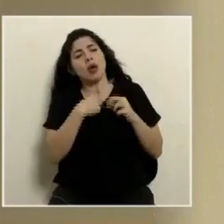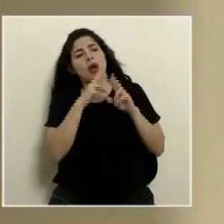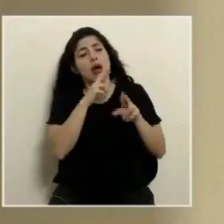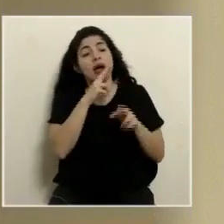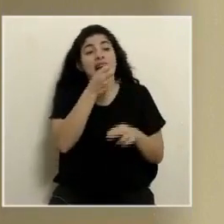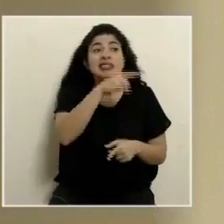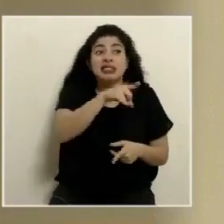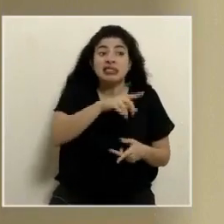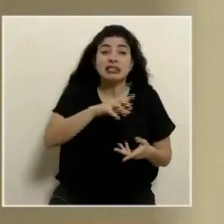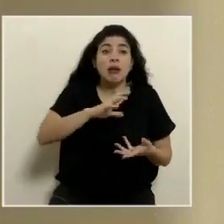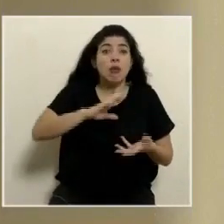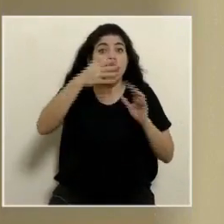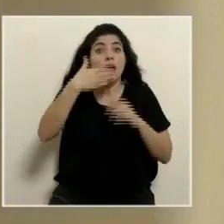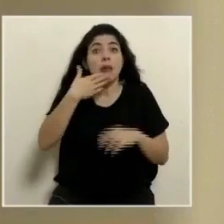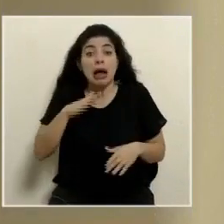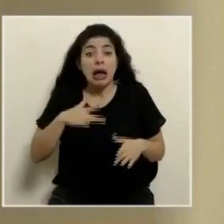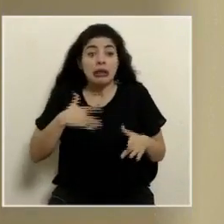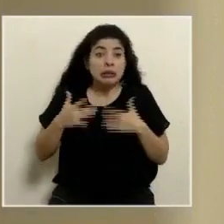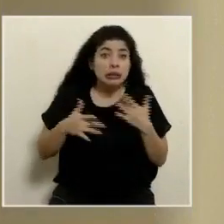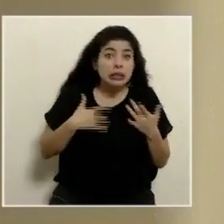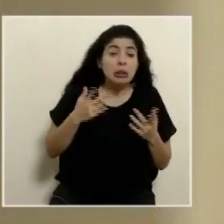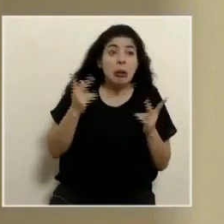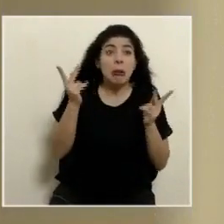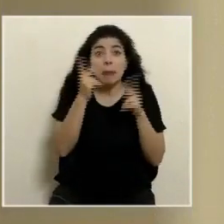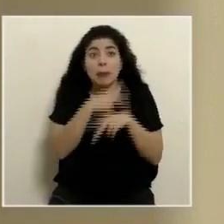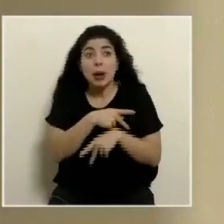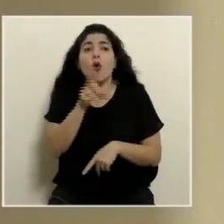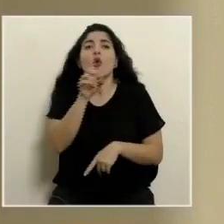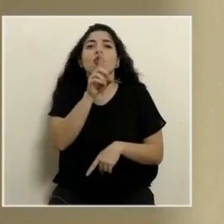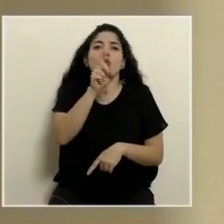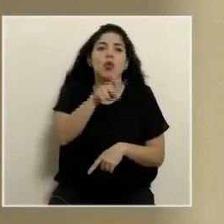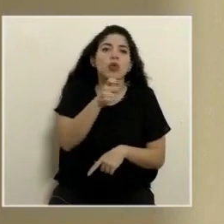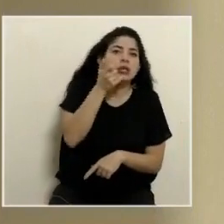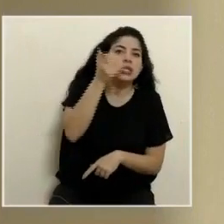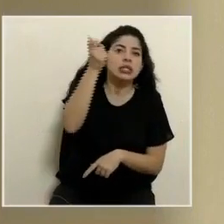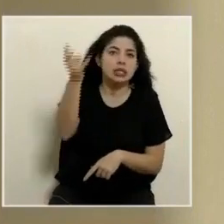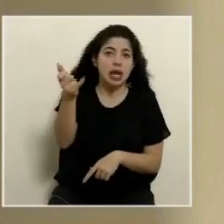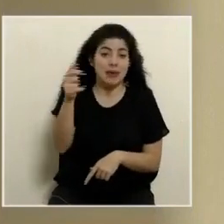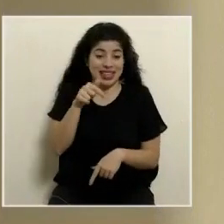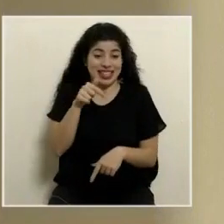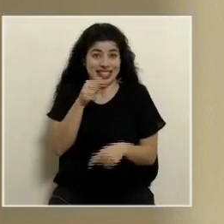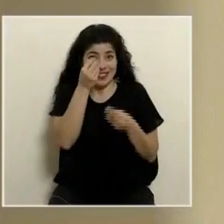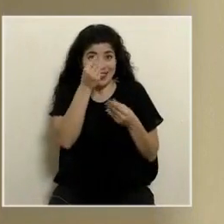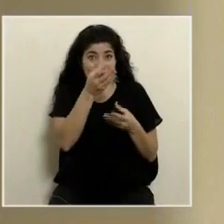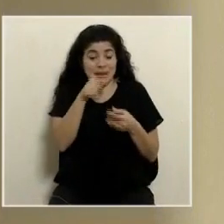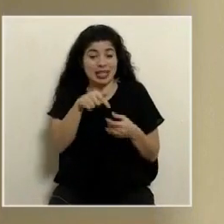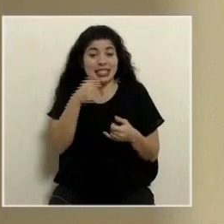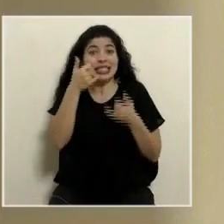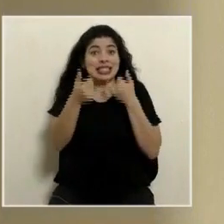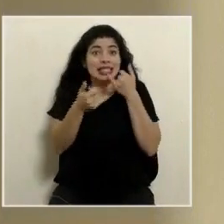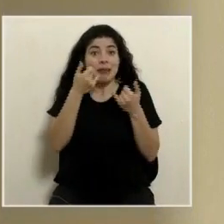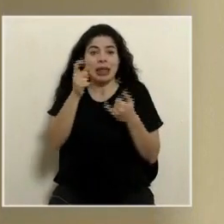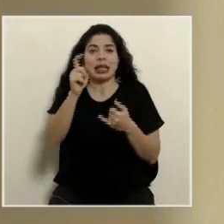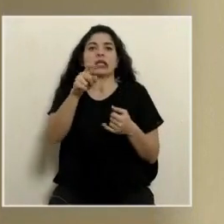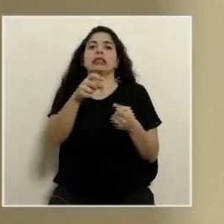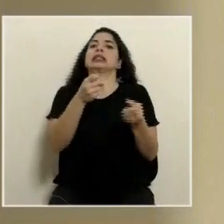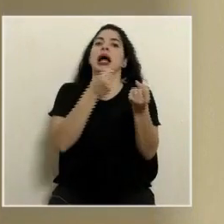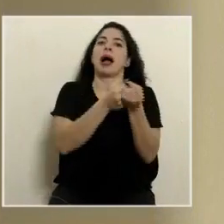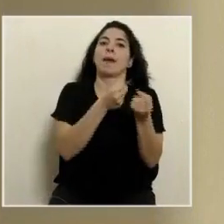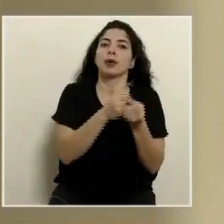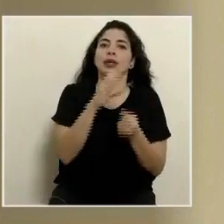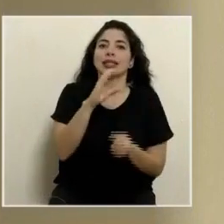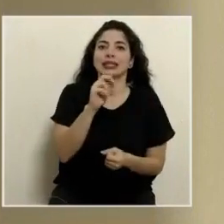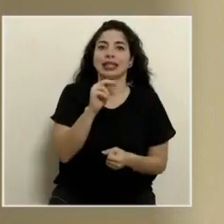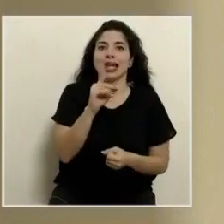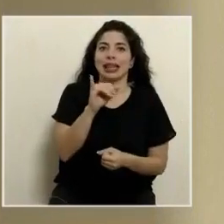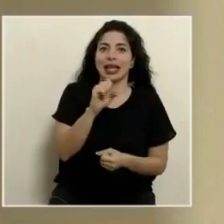llamar cuando tenga síntomas que se van empeorando. Y la idea es que este centro de llamadas apoye al CENDEIS y